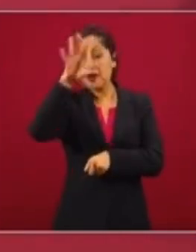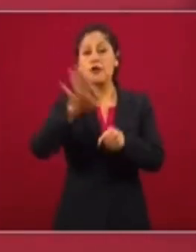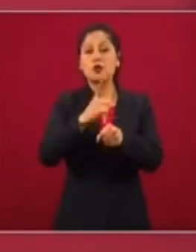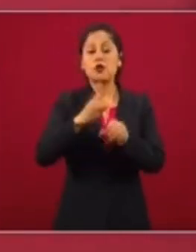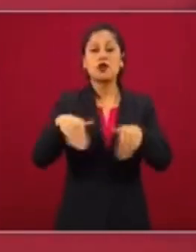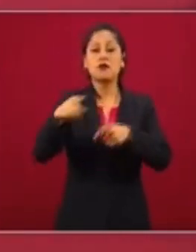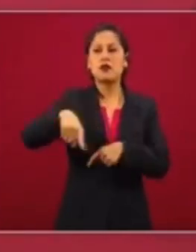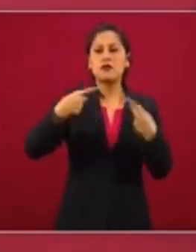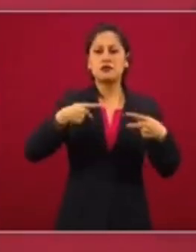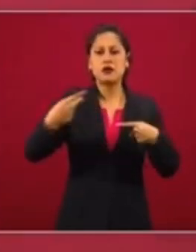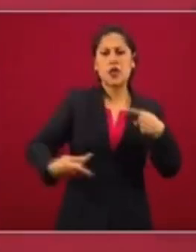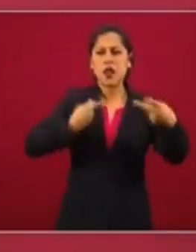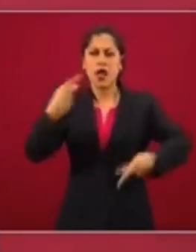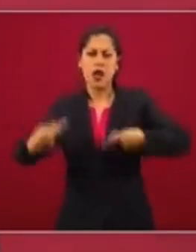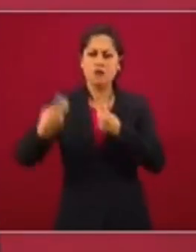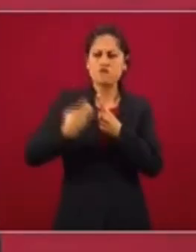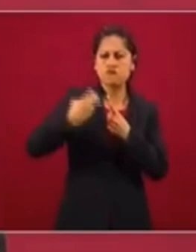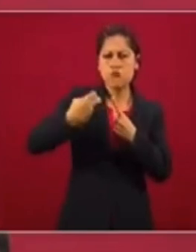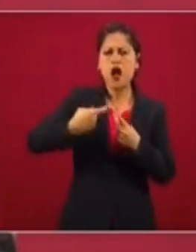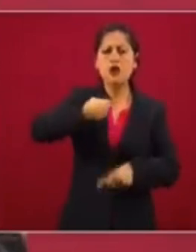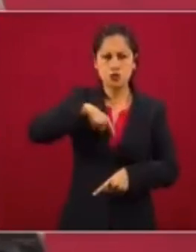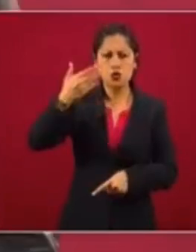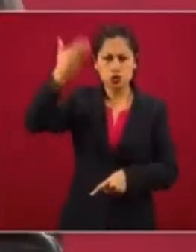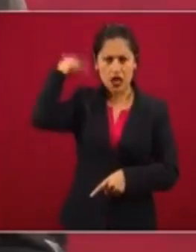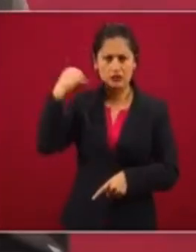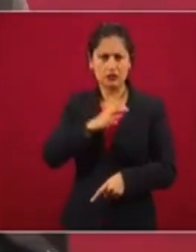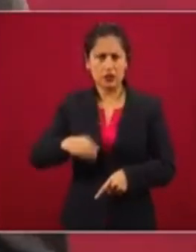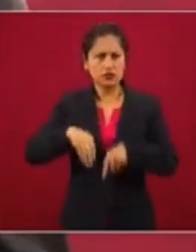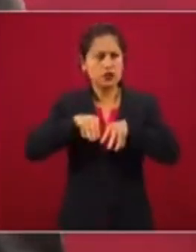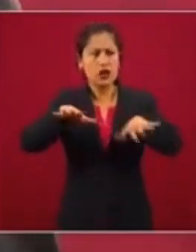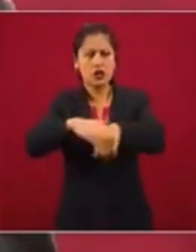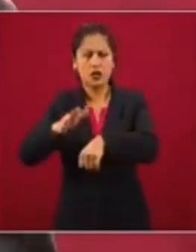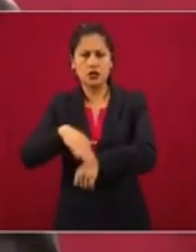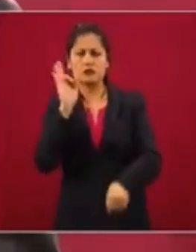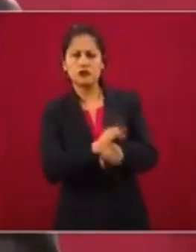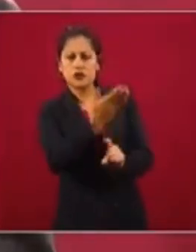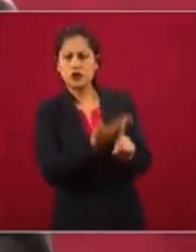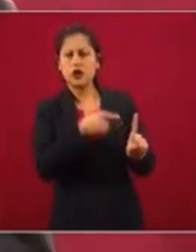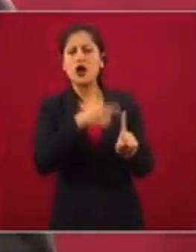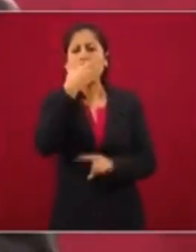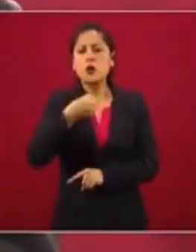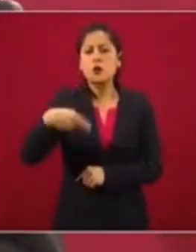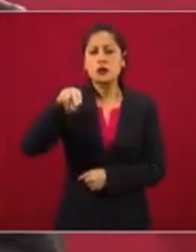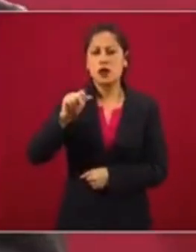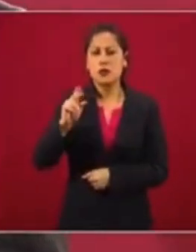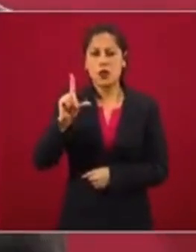cuestionaron mucho, y lo hicimos en plena campaña, a Napoleón, porque